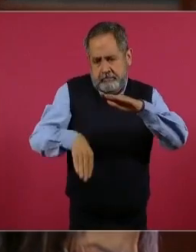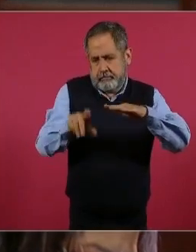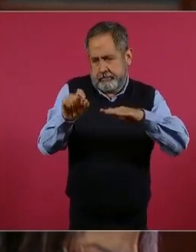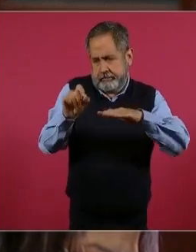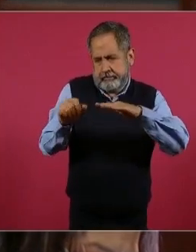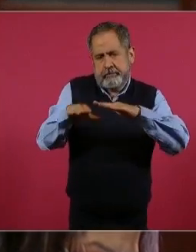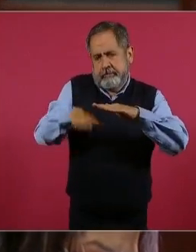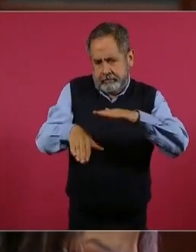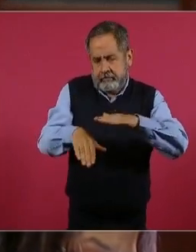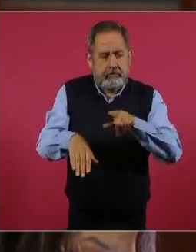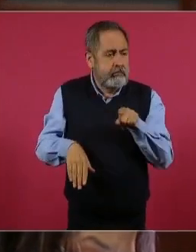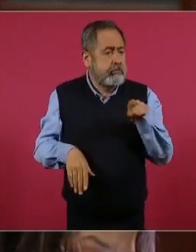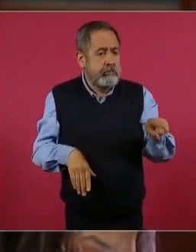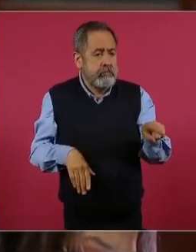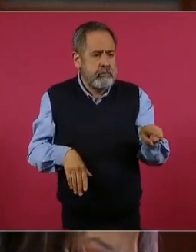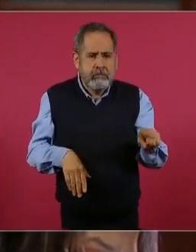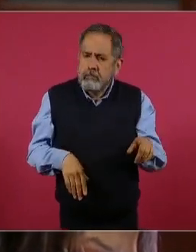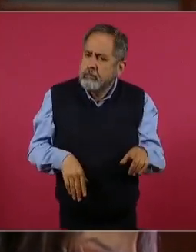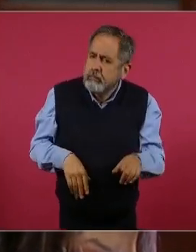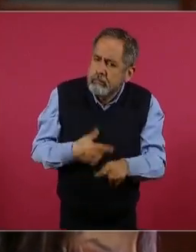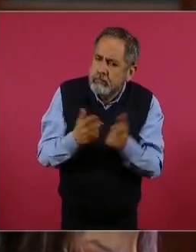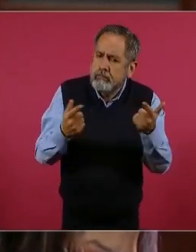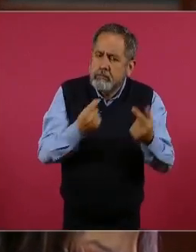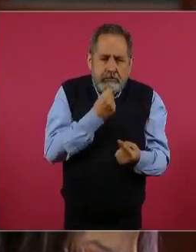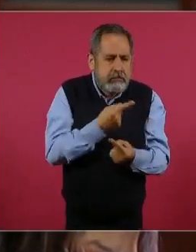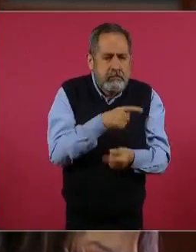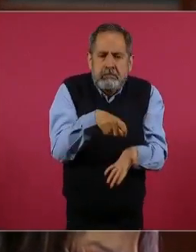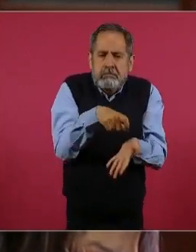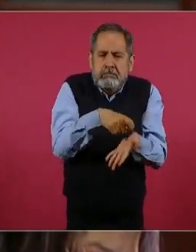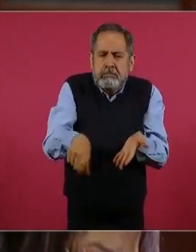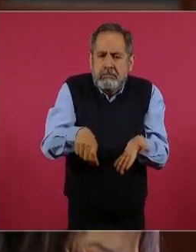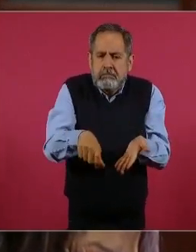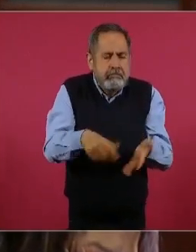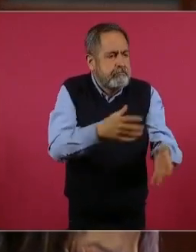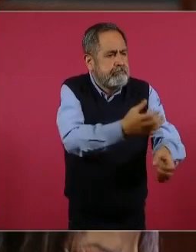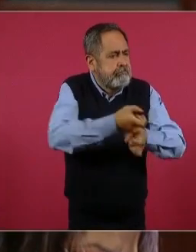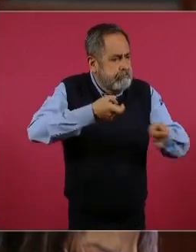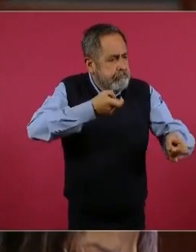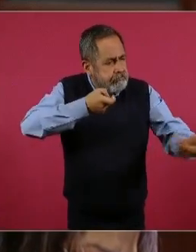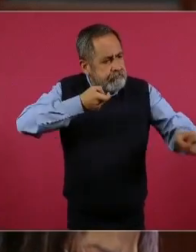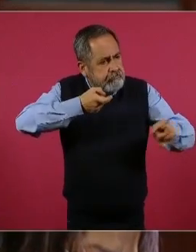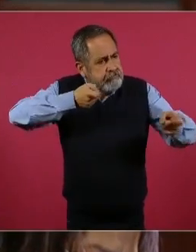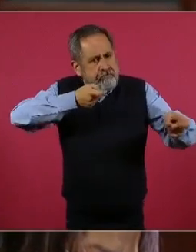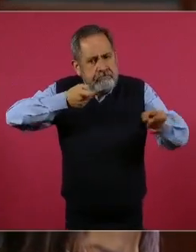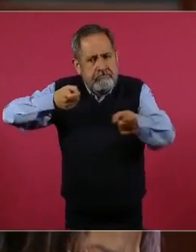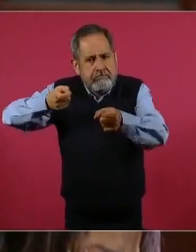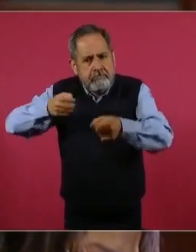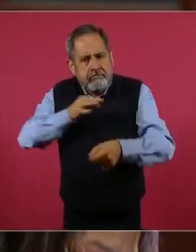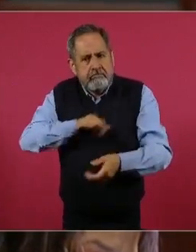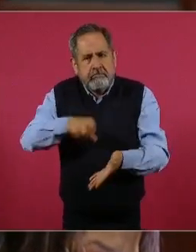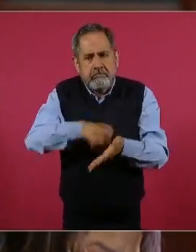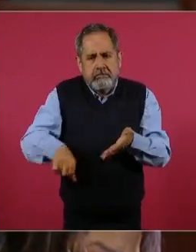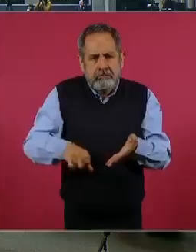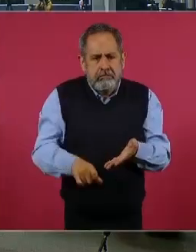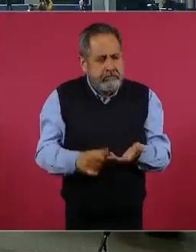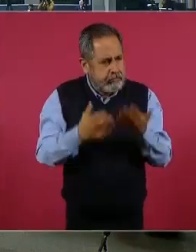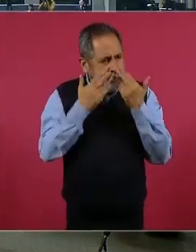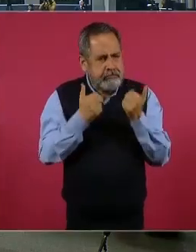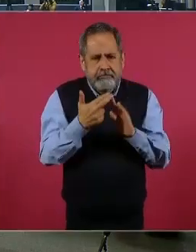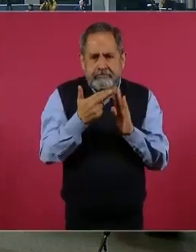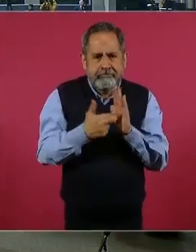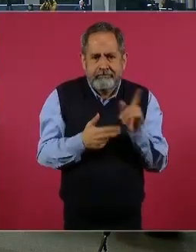eso sí, desde niño podía haber comprado armas, ¿no? Porque no hay